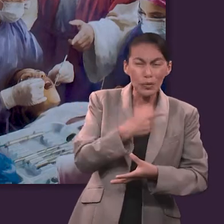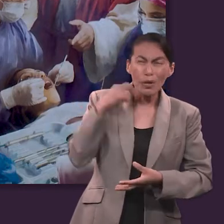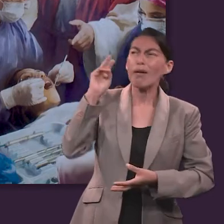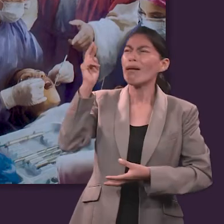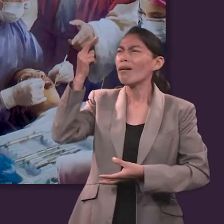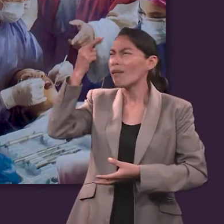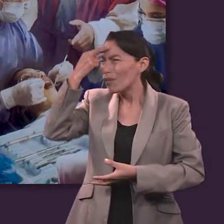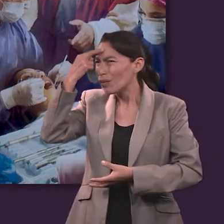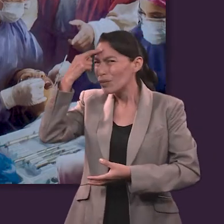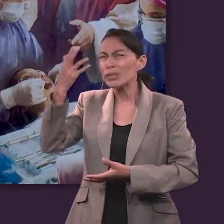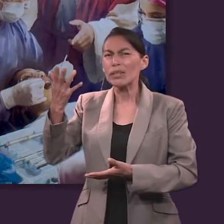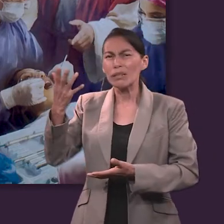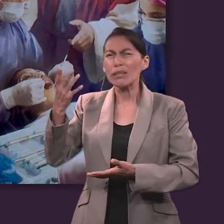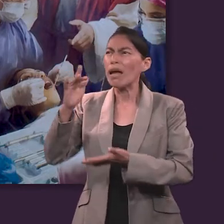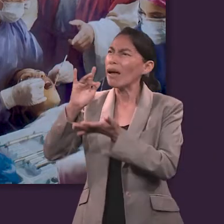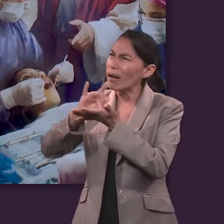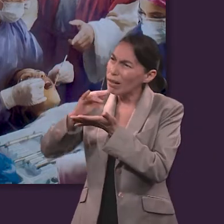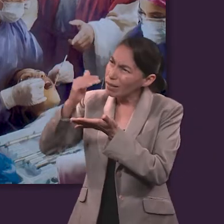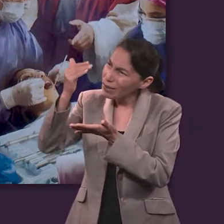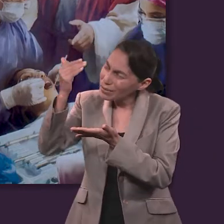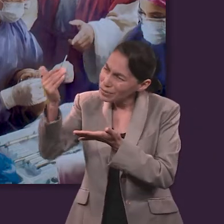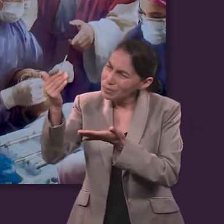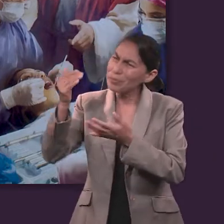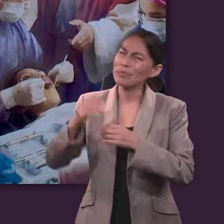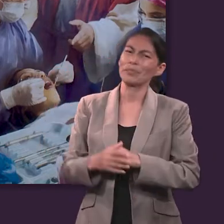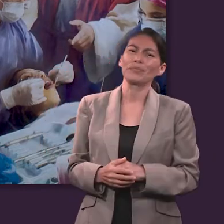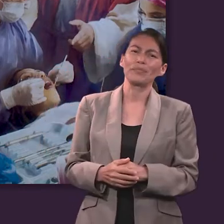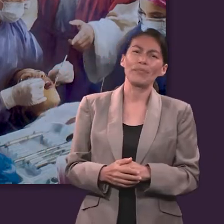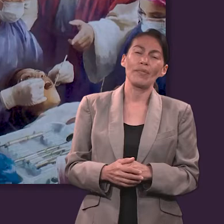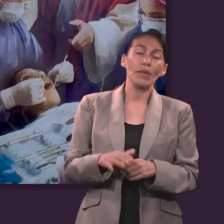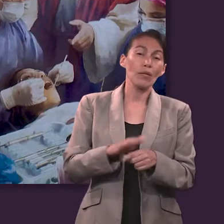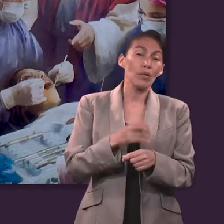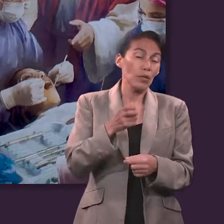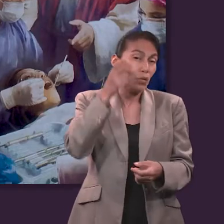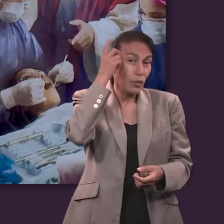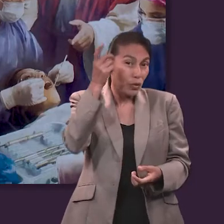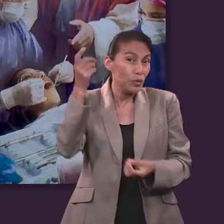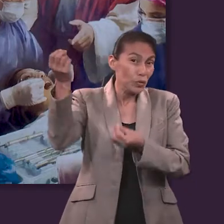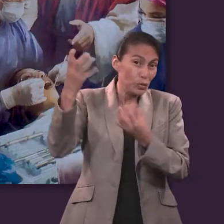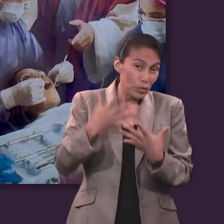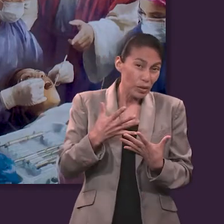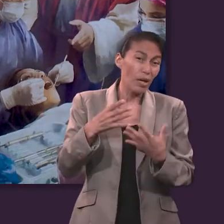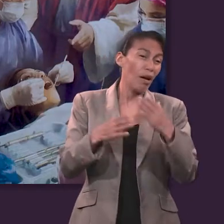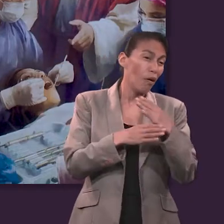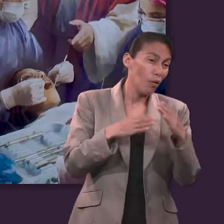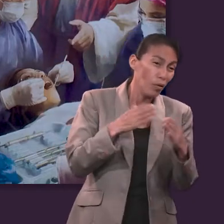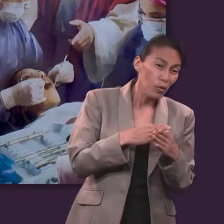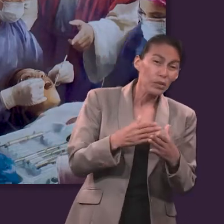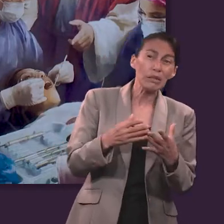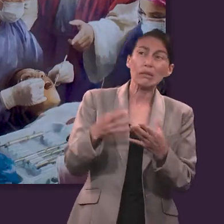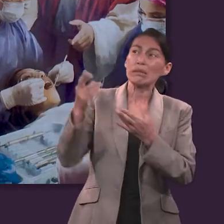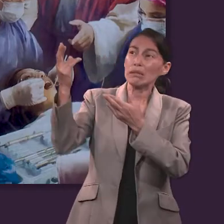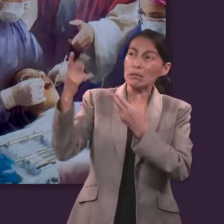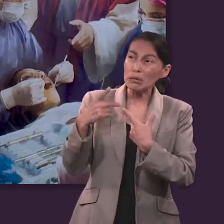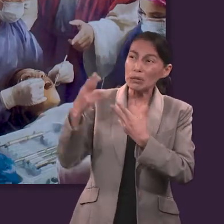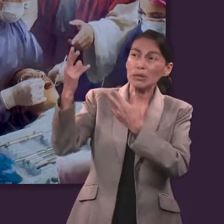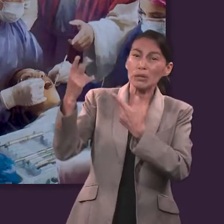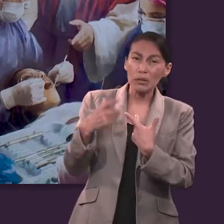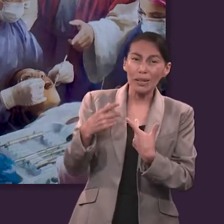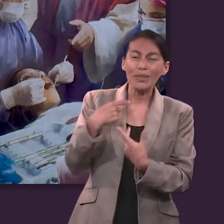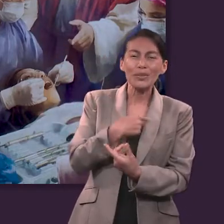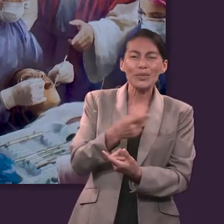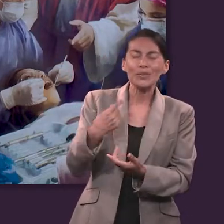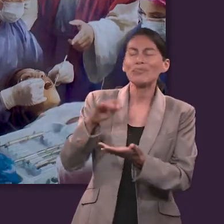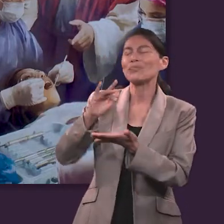Entonces, agradecidos con Él por las cosas buenas que la hemos recibido de Él, pero al